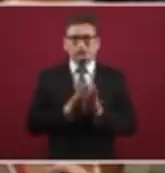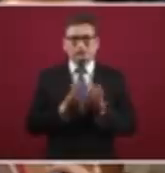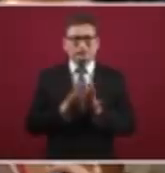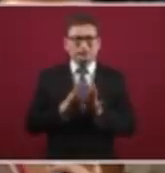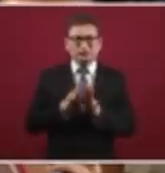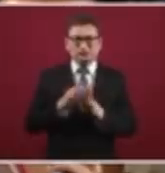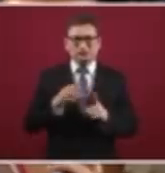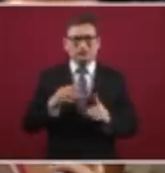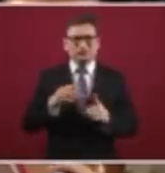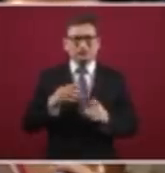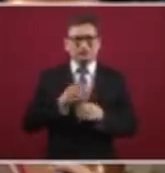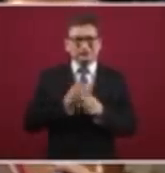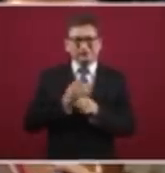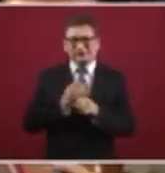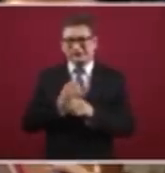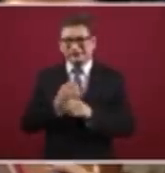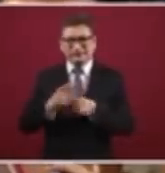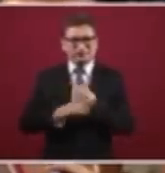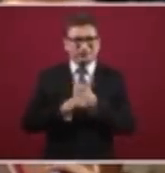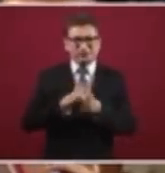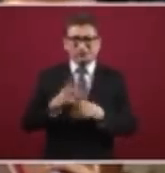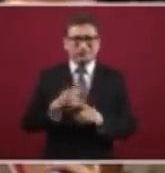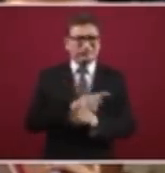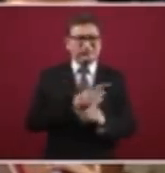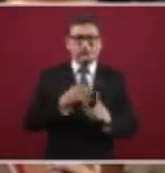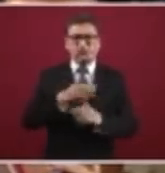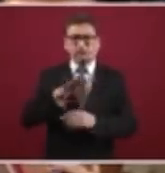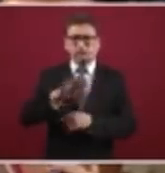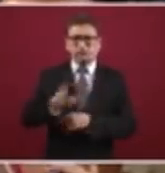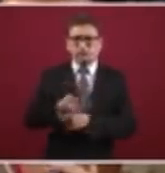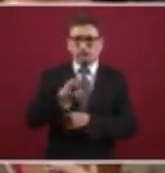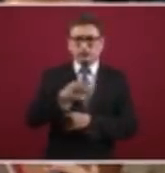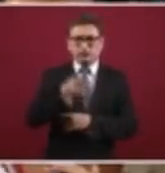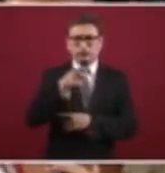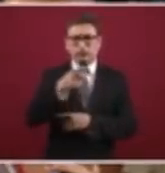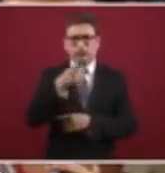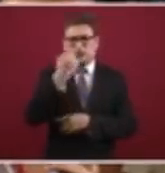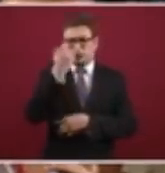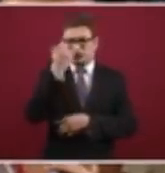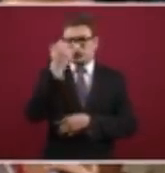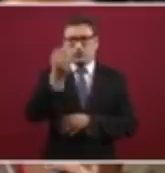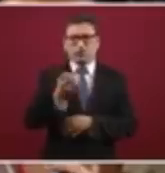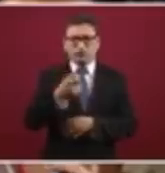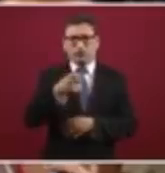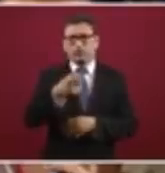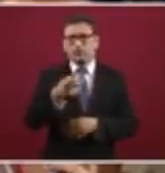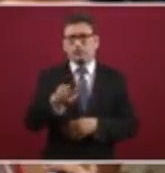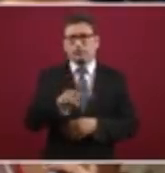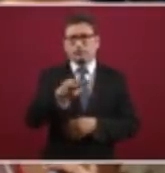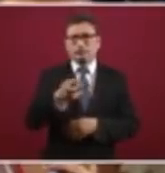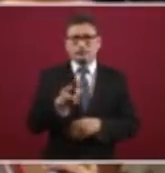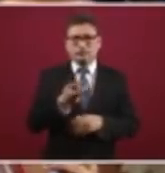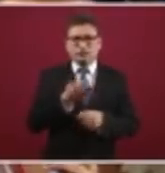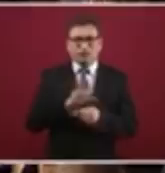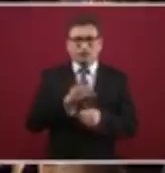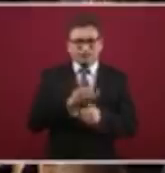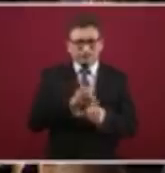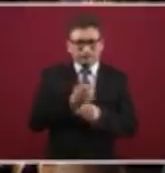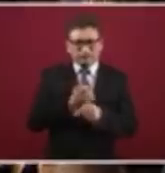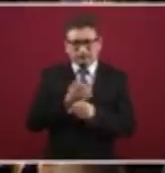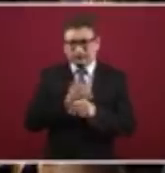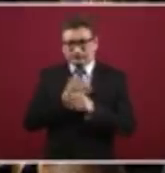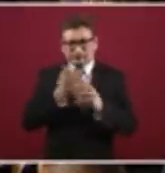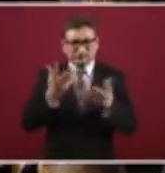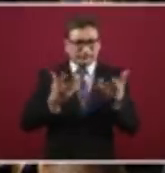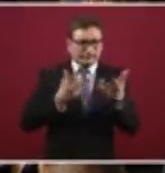la pregunta puede parecer simplista pero que lo llevamos ya la conjetura de qué tamaño es tal este misterio